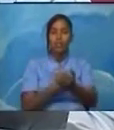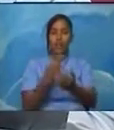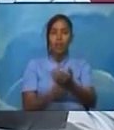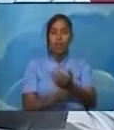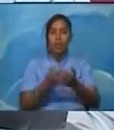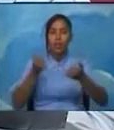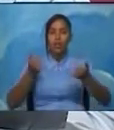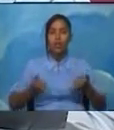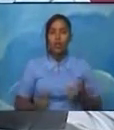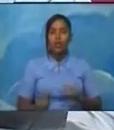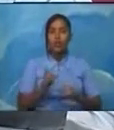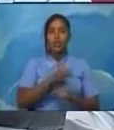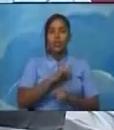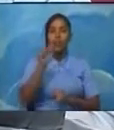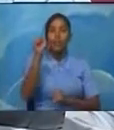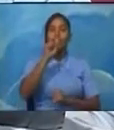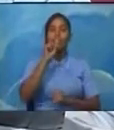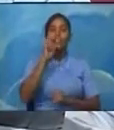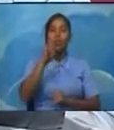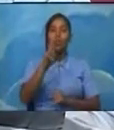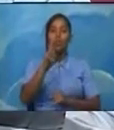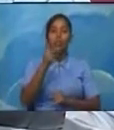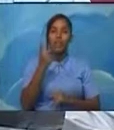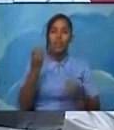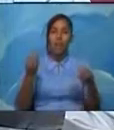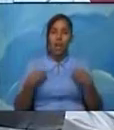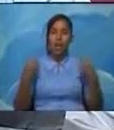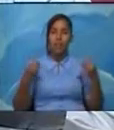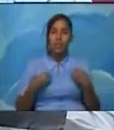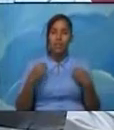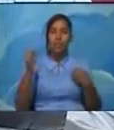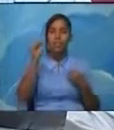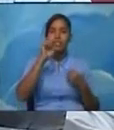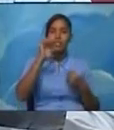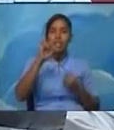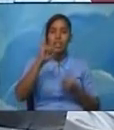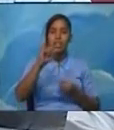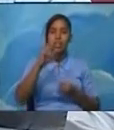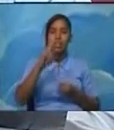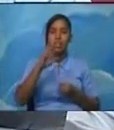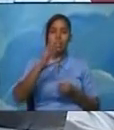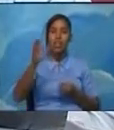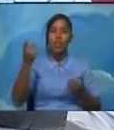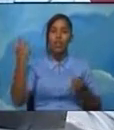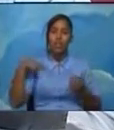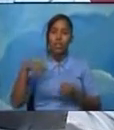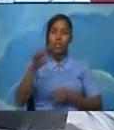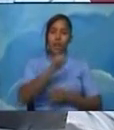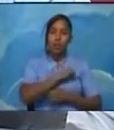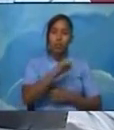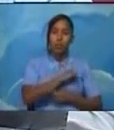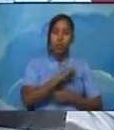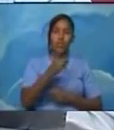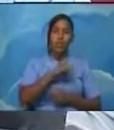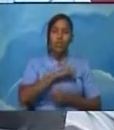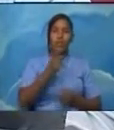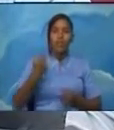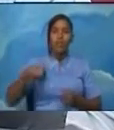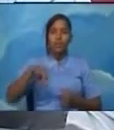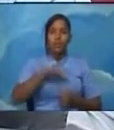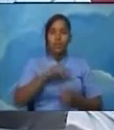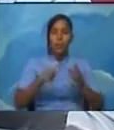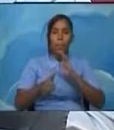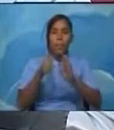hermanos, los hijos de Saúl, que habitan en Seir, ellos tendrán miedo de vosotros,